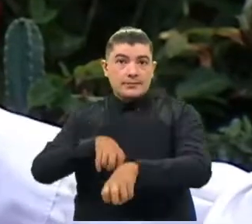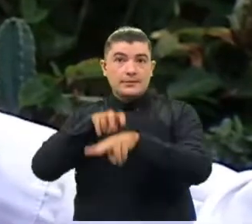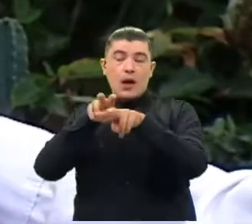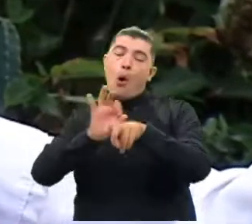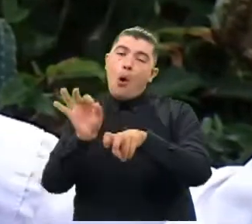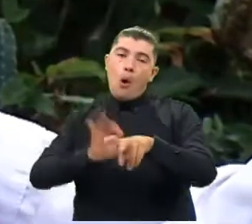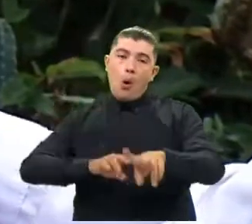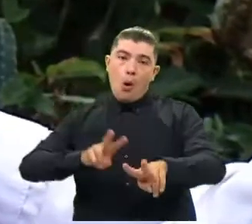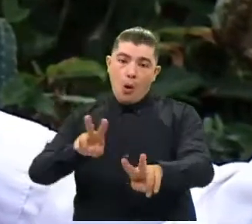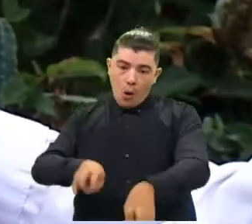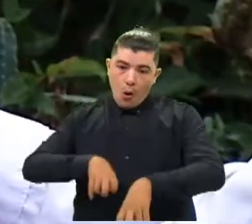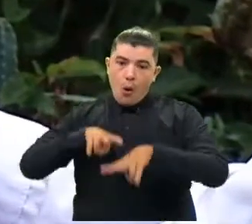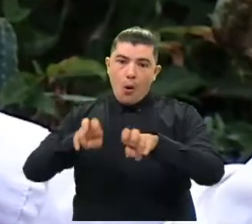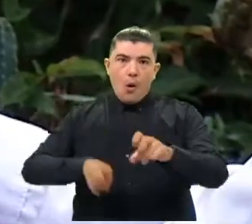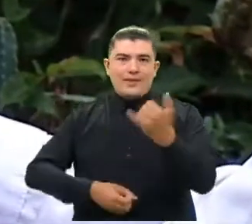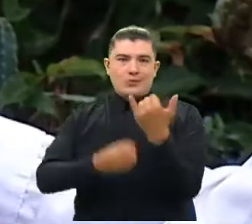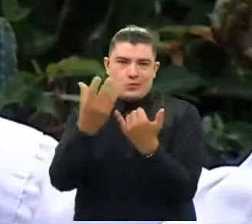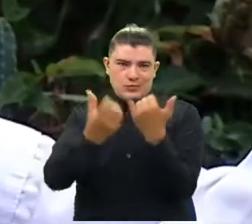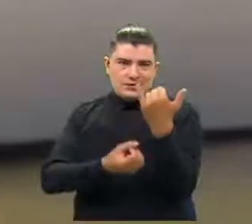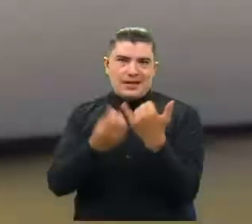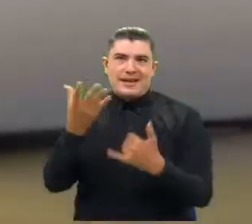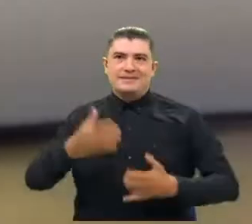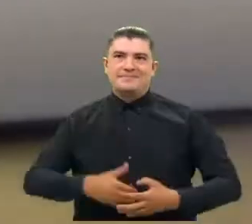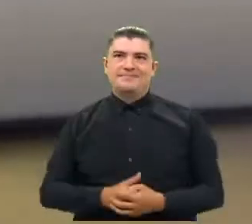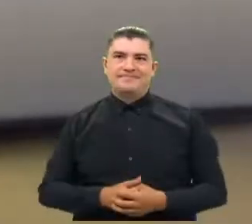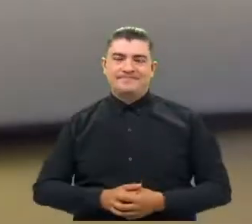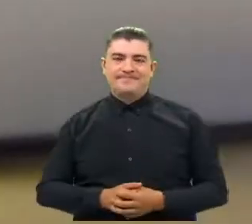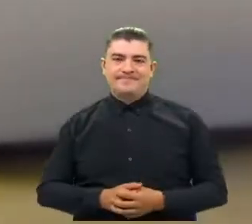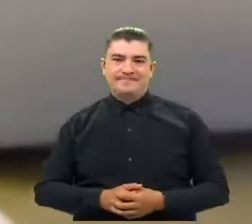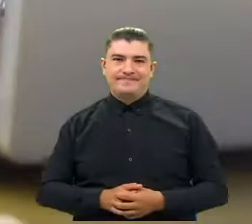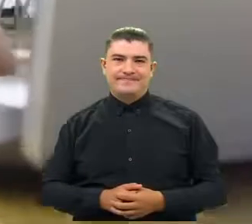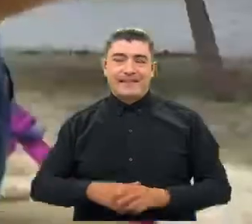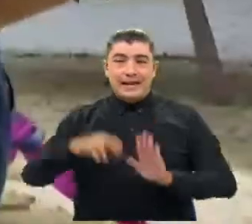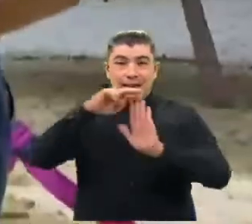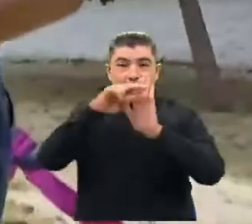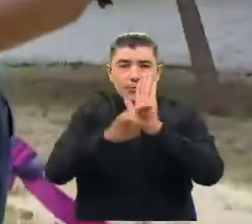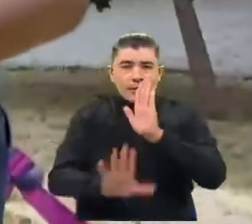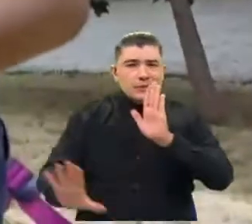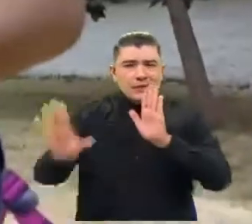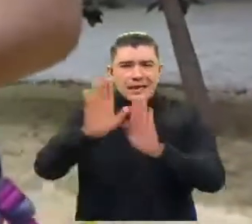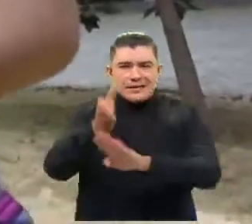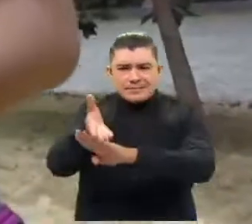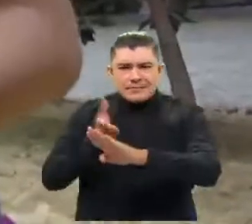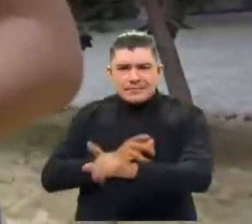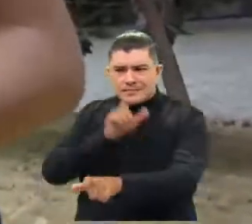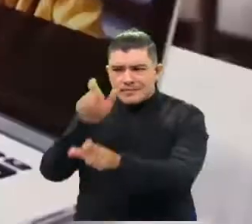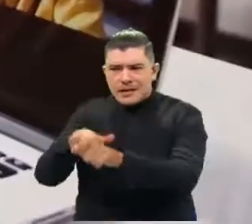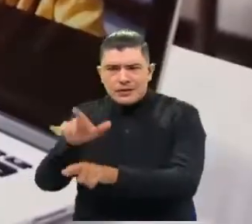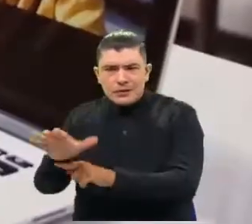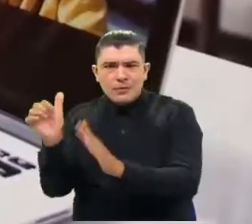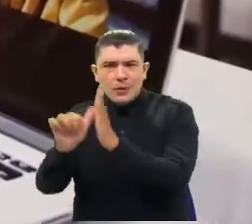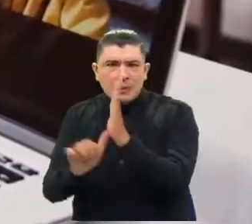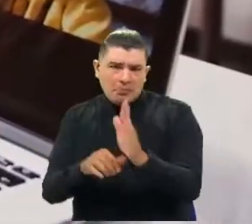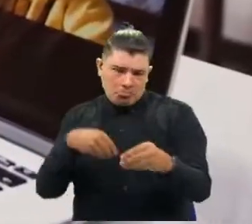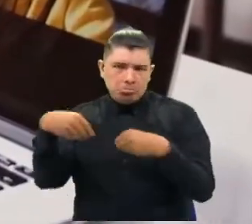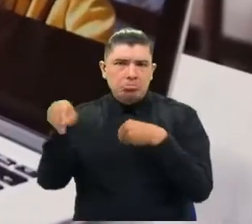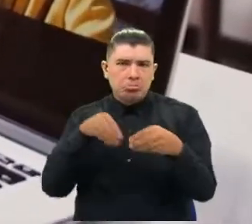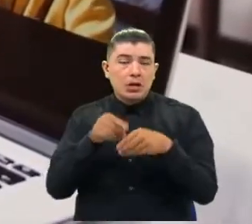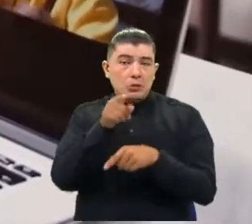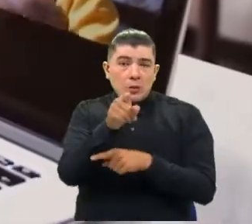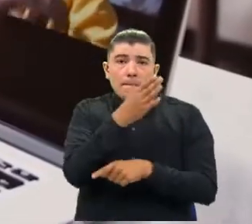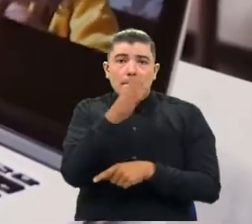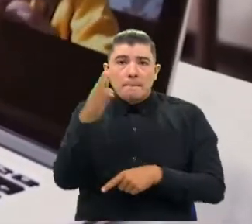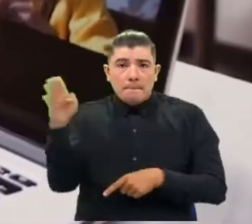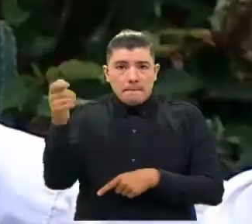y del área agroindustrial los requisitos para estudiar estos programas son flexibles ser bachiller